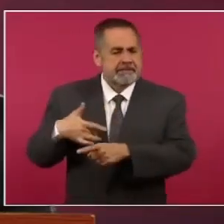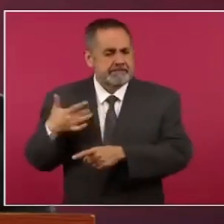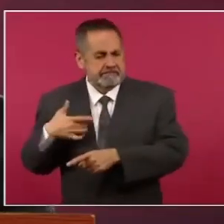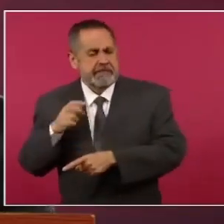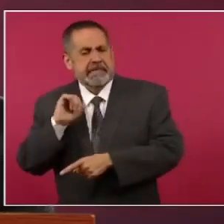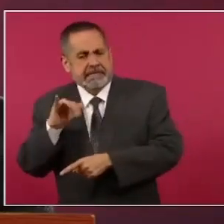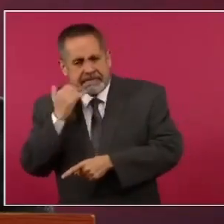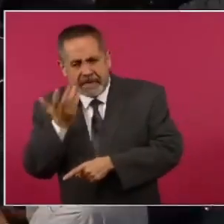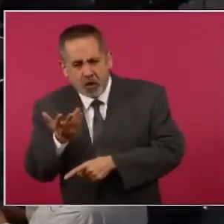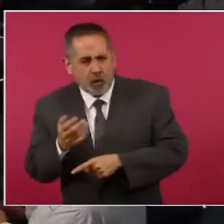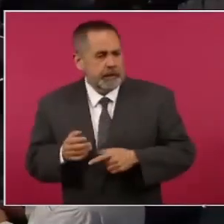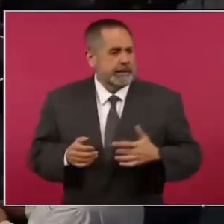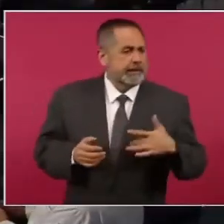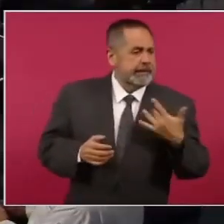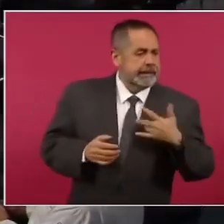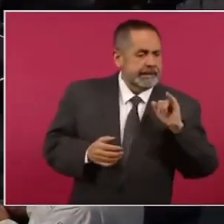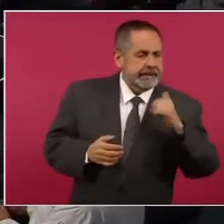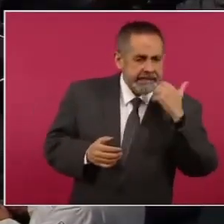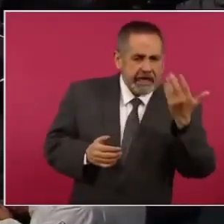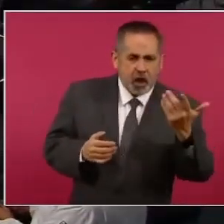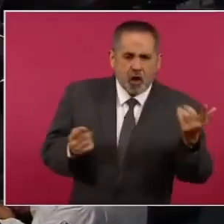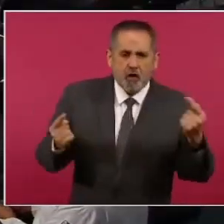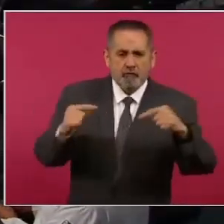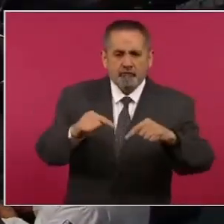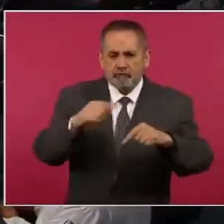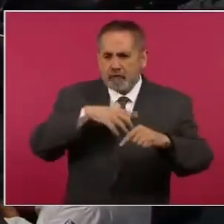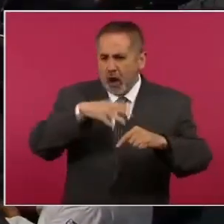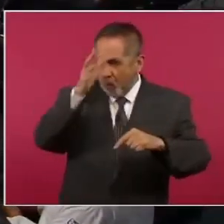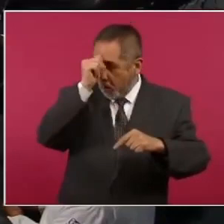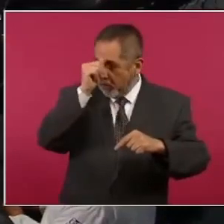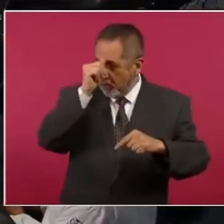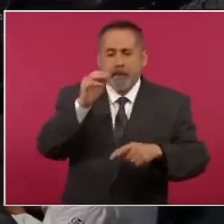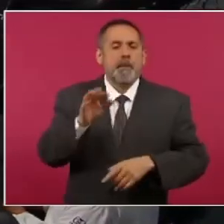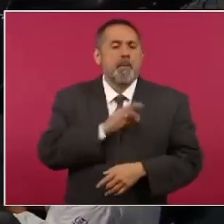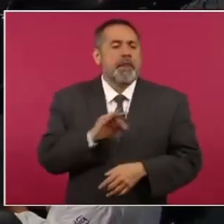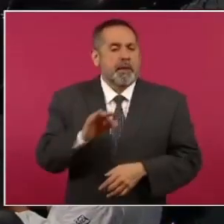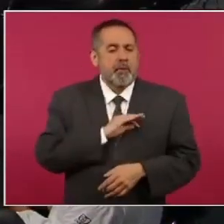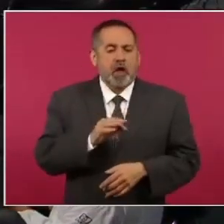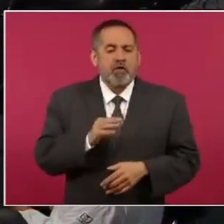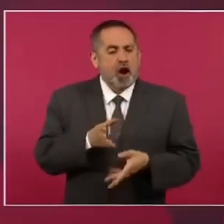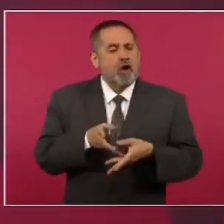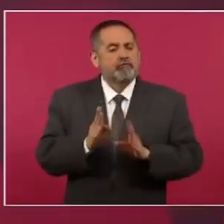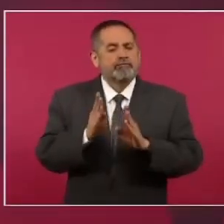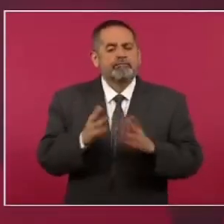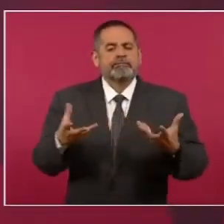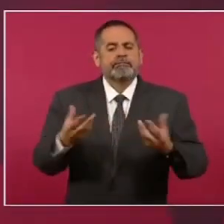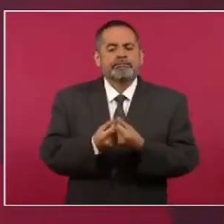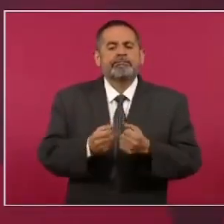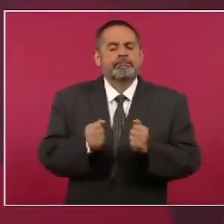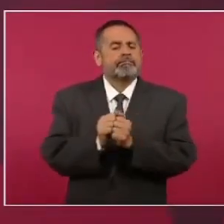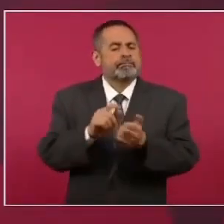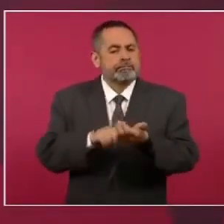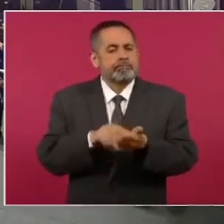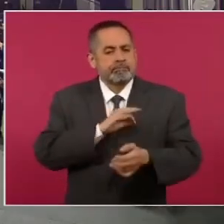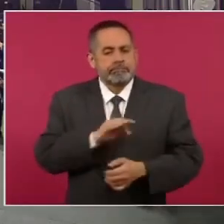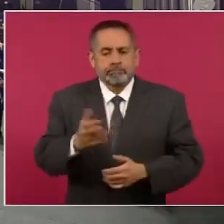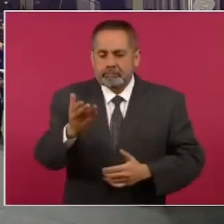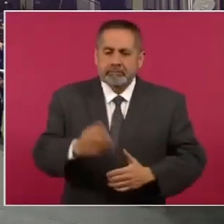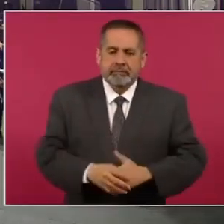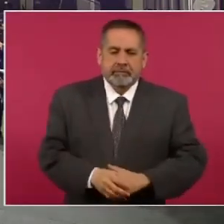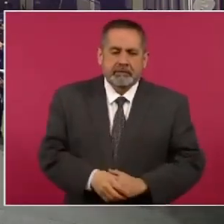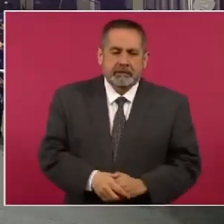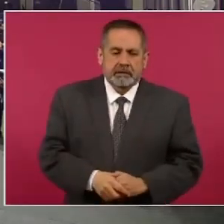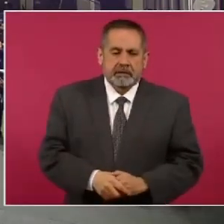intención de llegar a un acuerdo, siempre se pueden encontrar estos espacios de encuentro. Muy